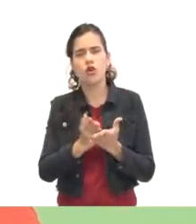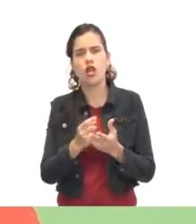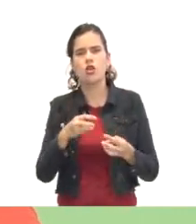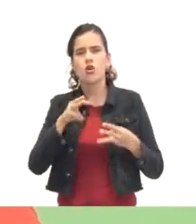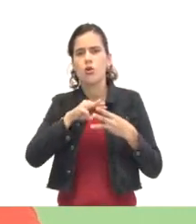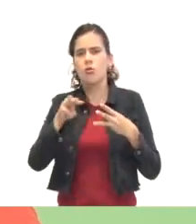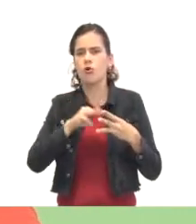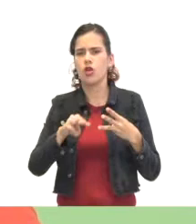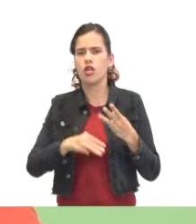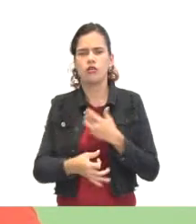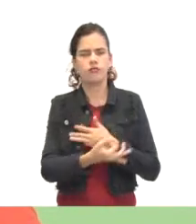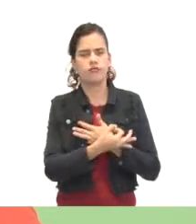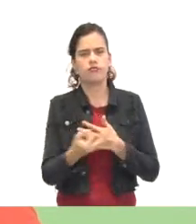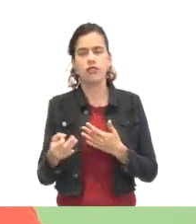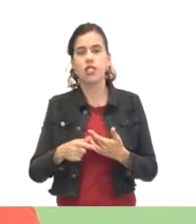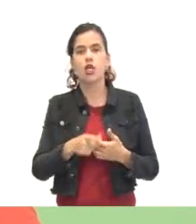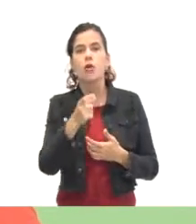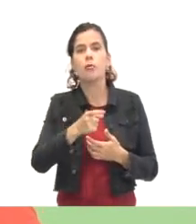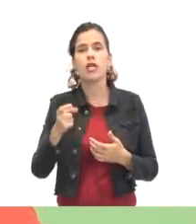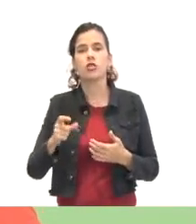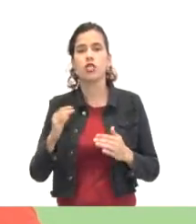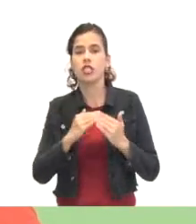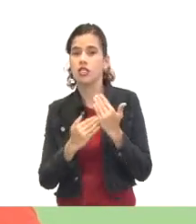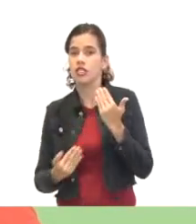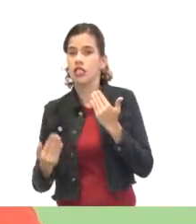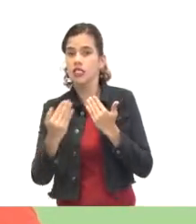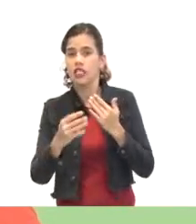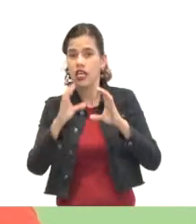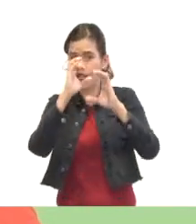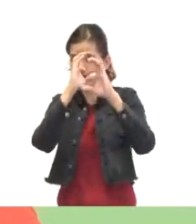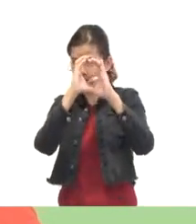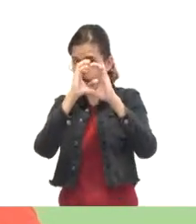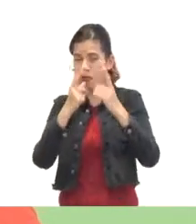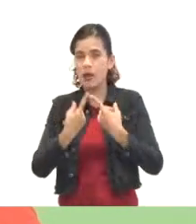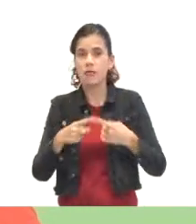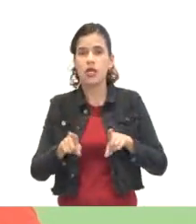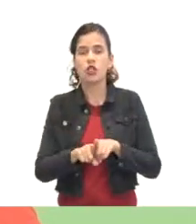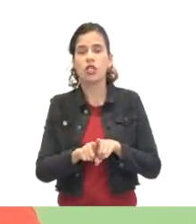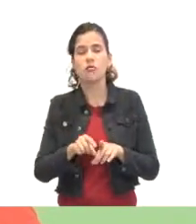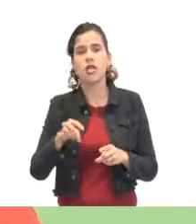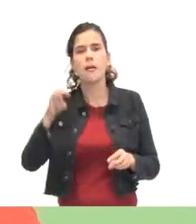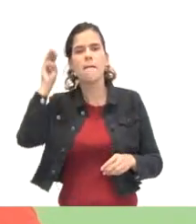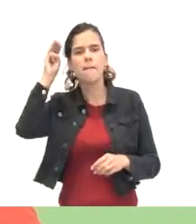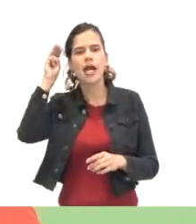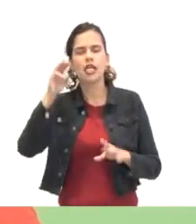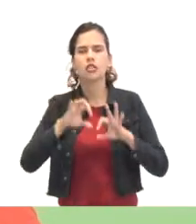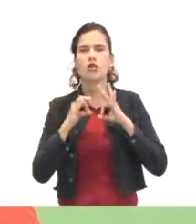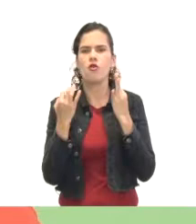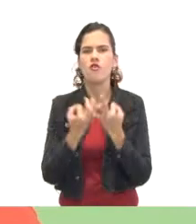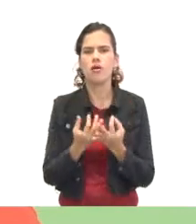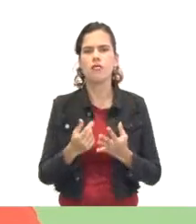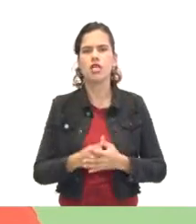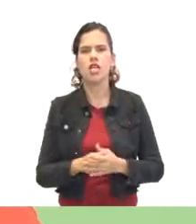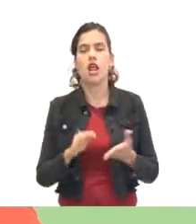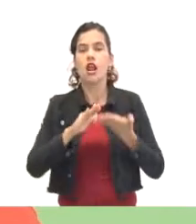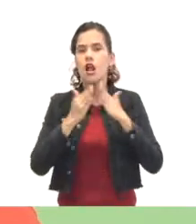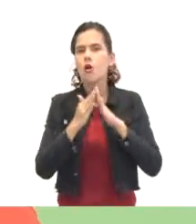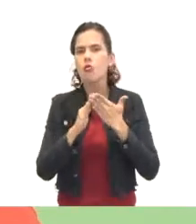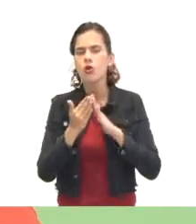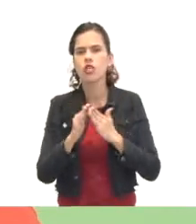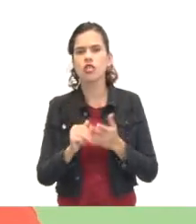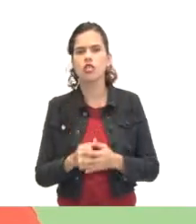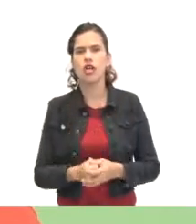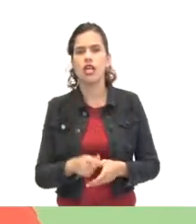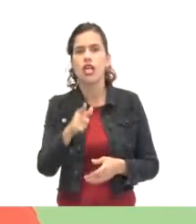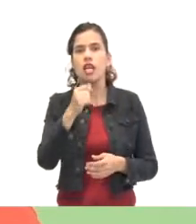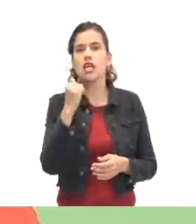de calidad con personas que están detrás de la cámara, pero también maestros y maestras, la familia, la comunidad, que